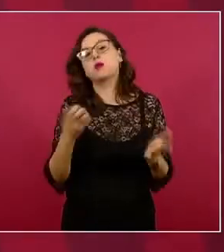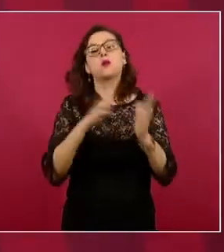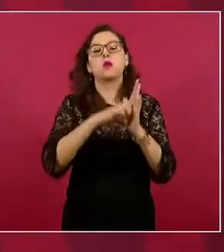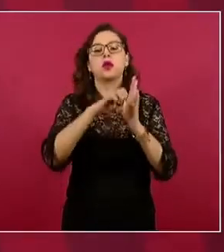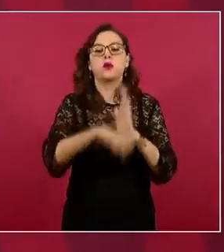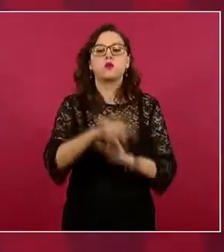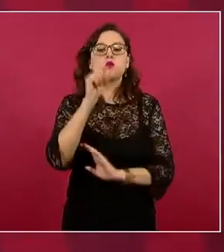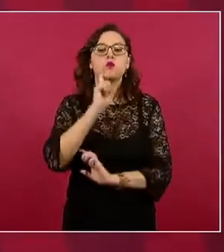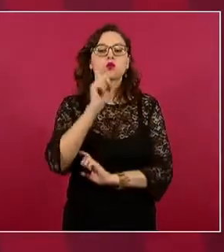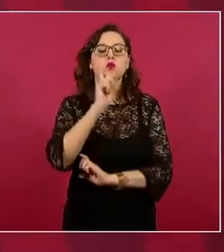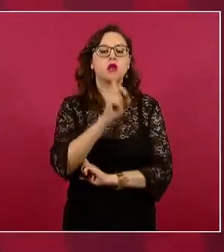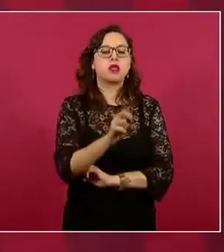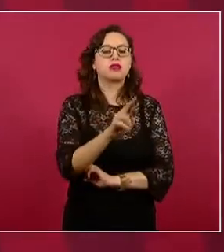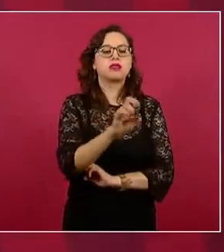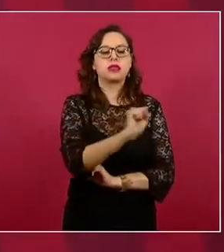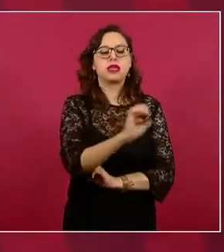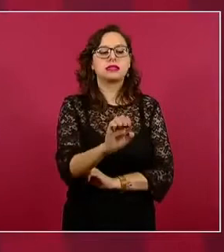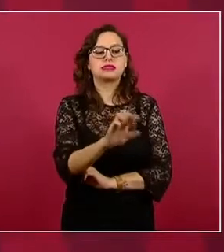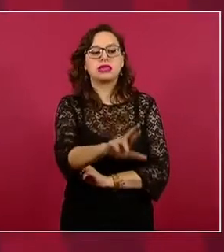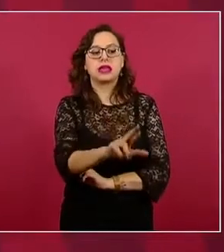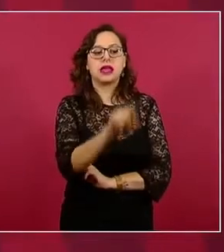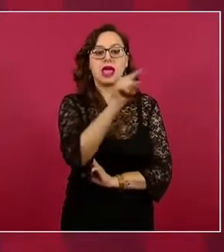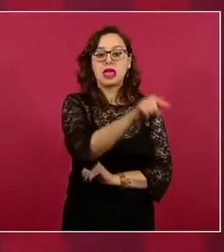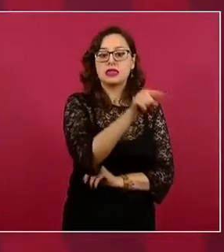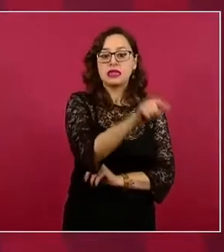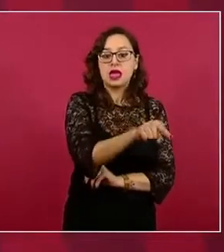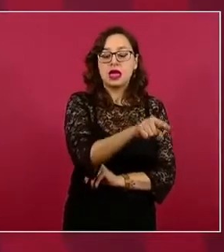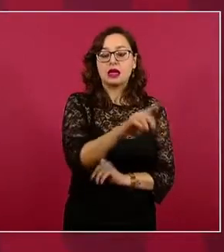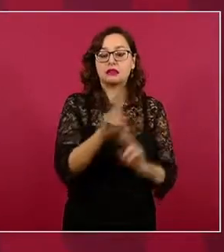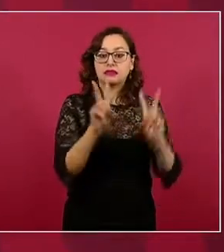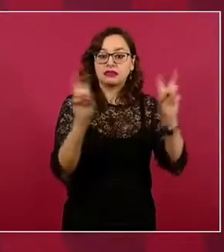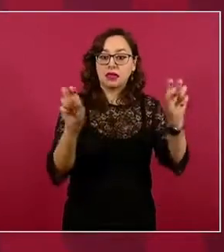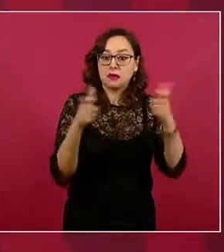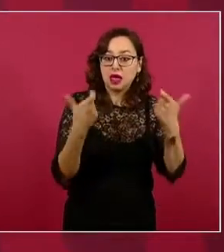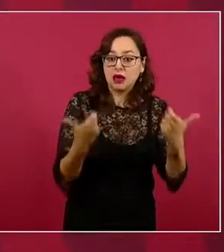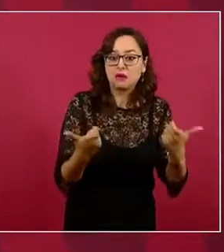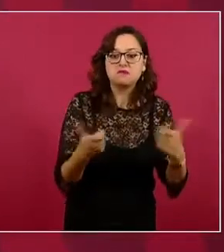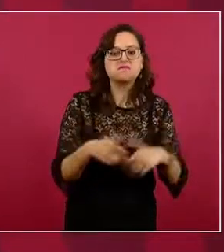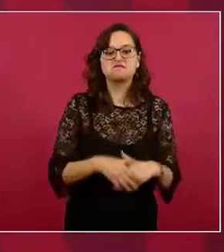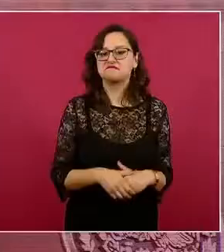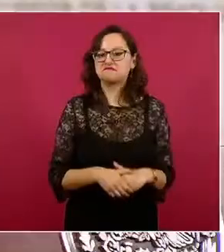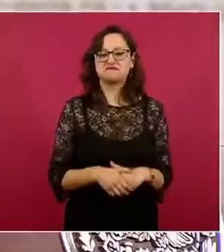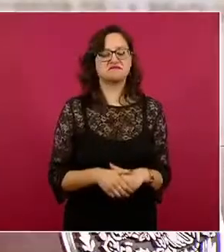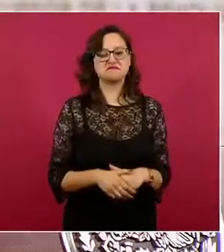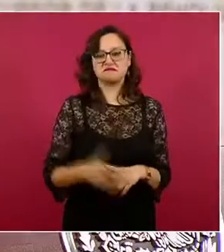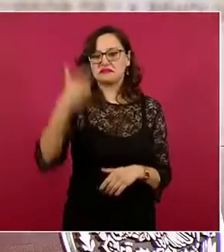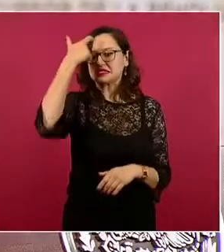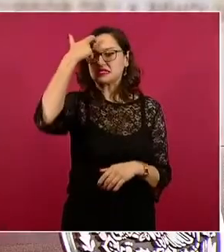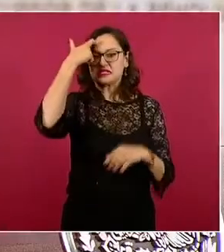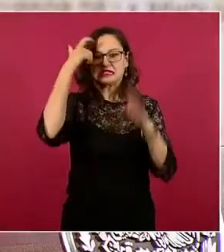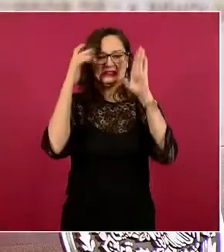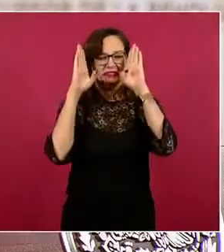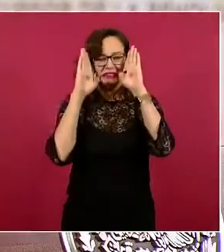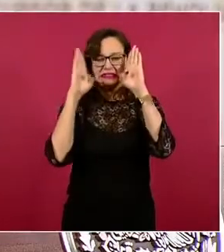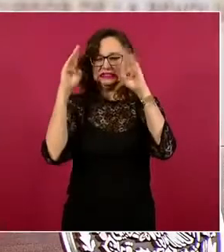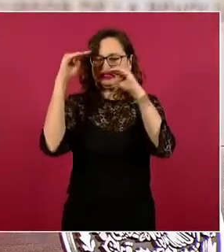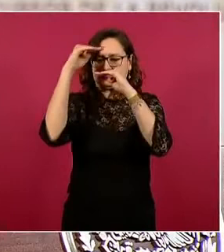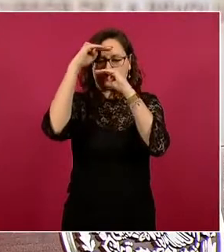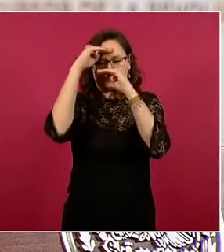es un asunto económico, no, es que es muy